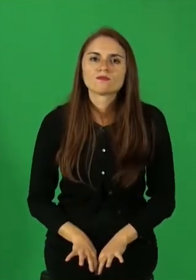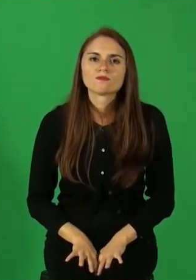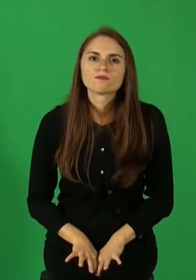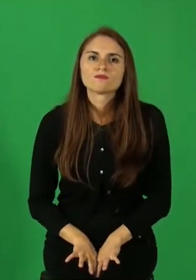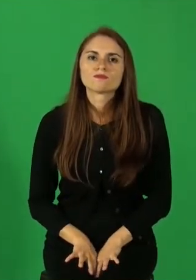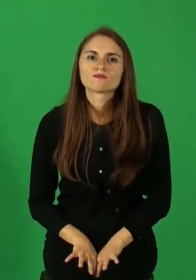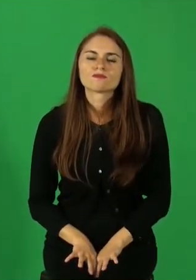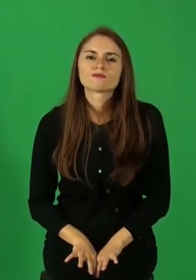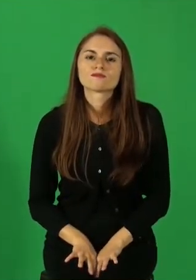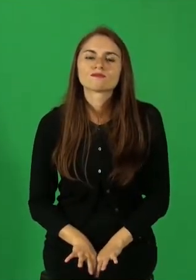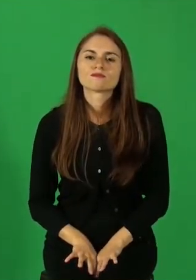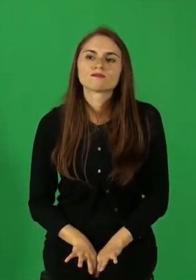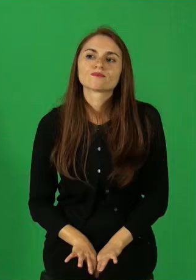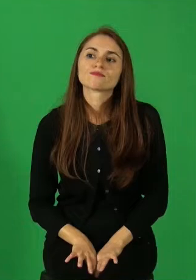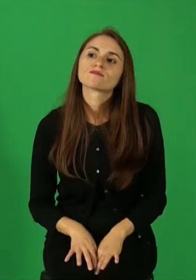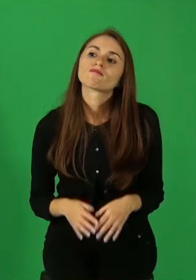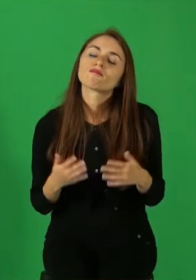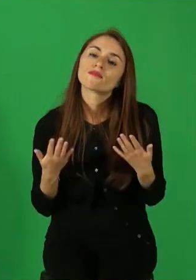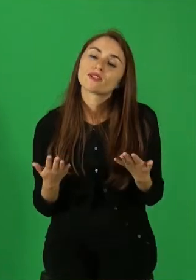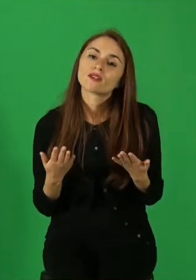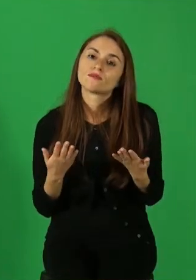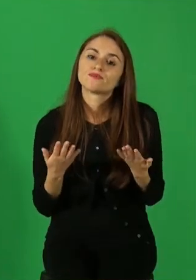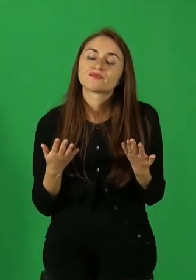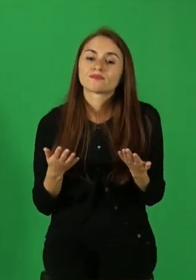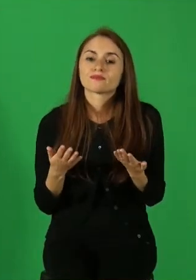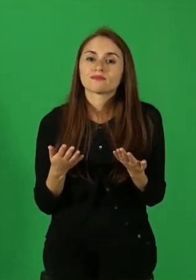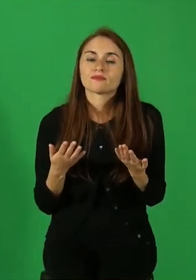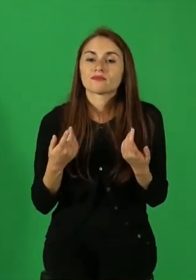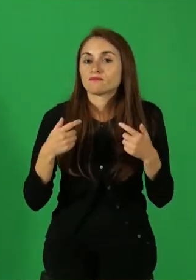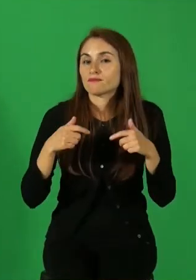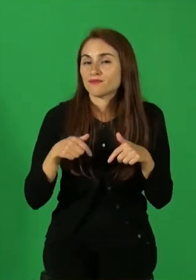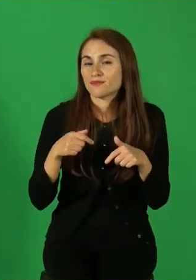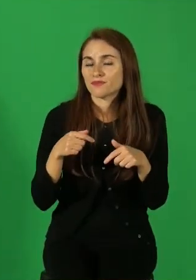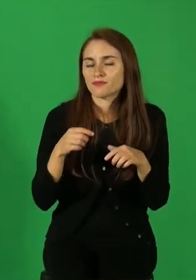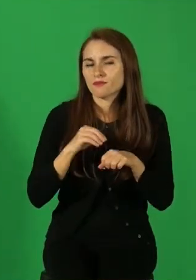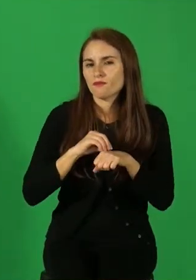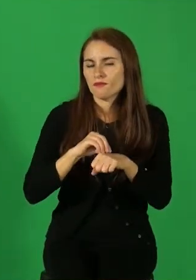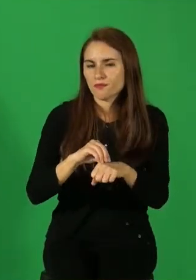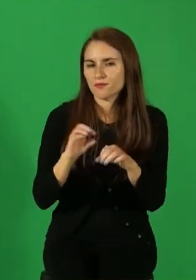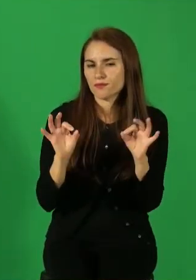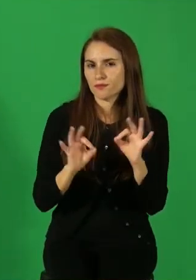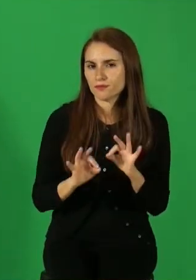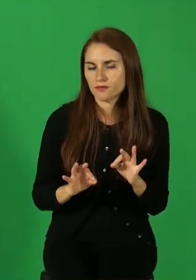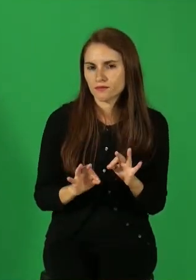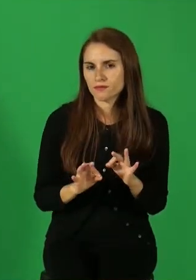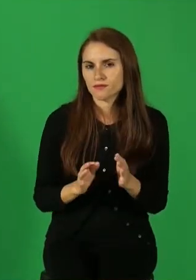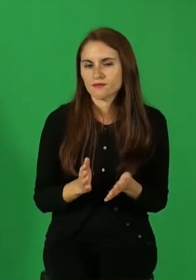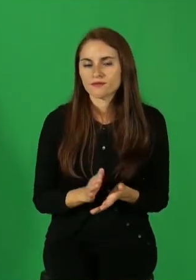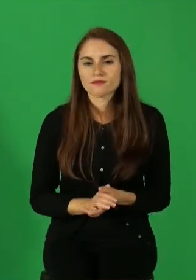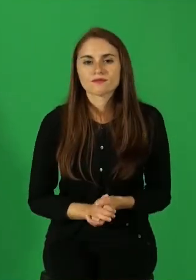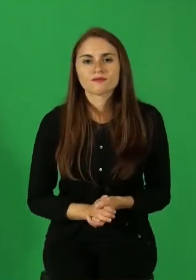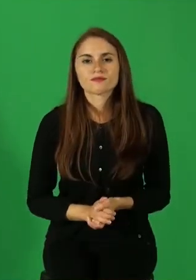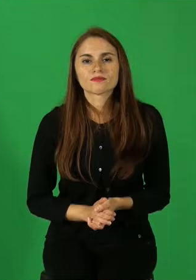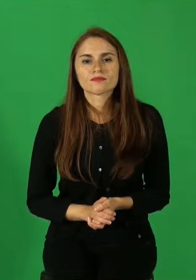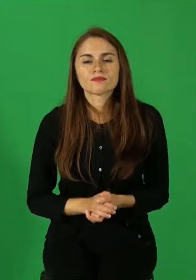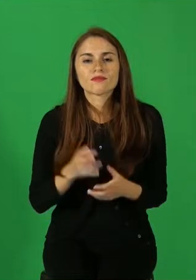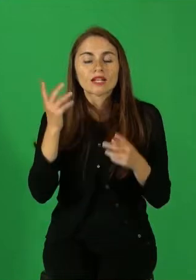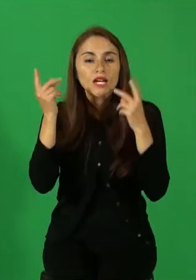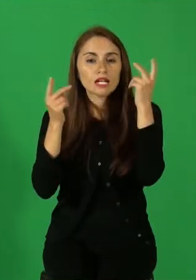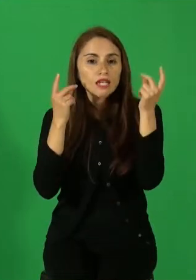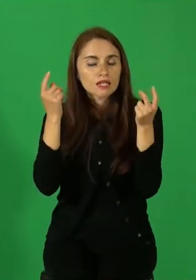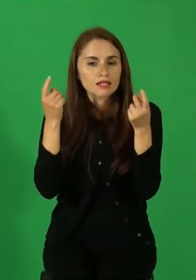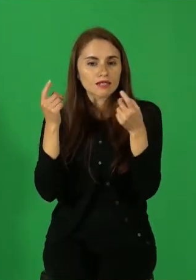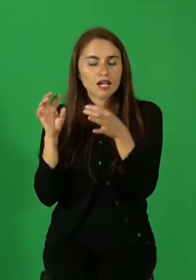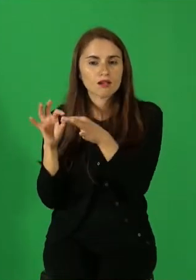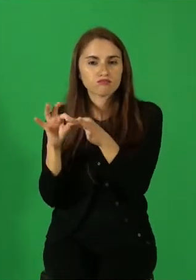Ahora, recién mencionábamos que íbamos a relacionar estas ideas a través de